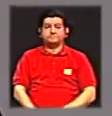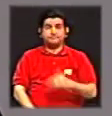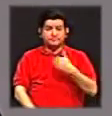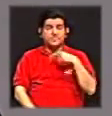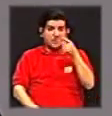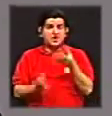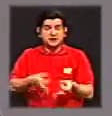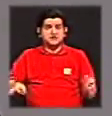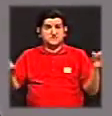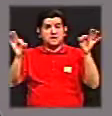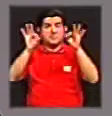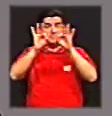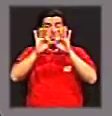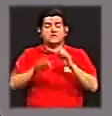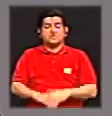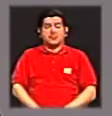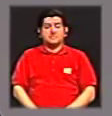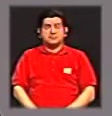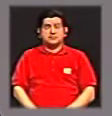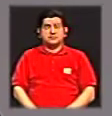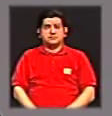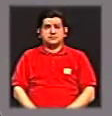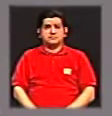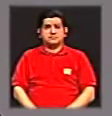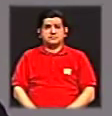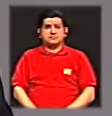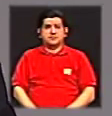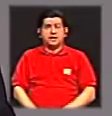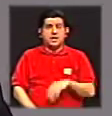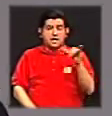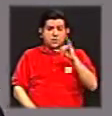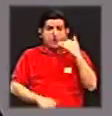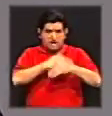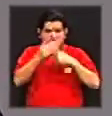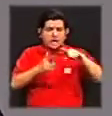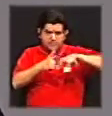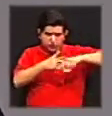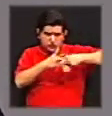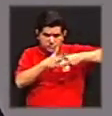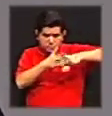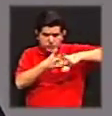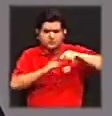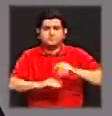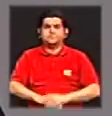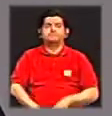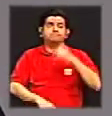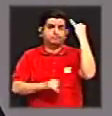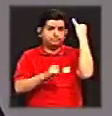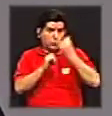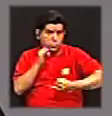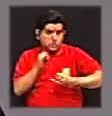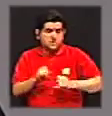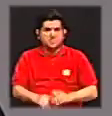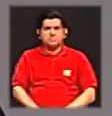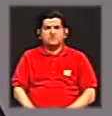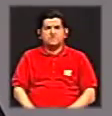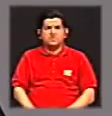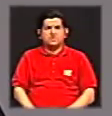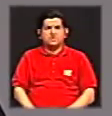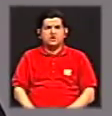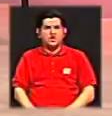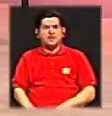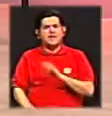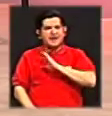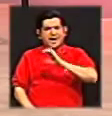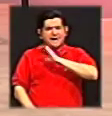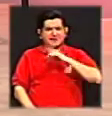esta importancia sustantiva e instrumental, ¿verdad? Y finalmente, el tema de la